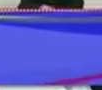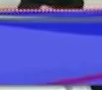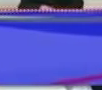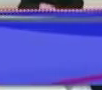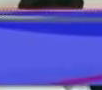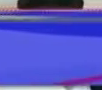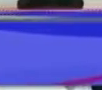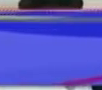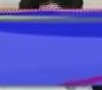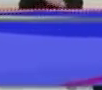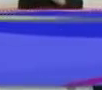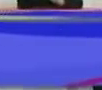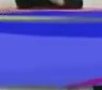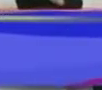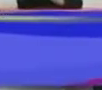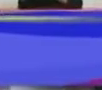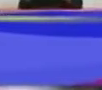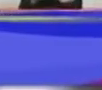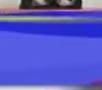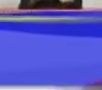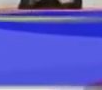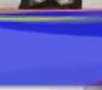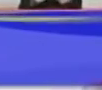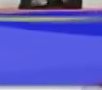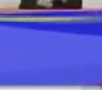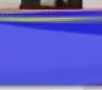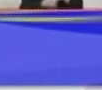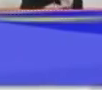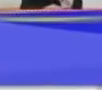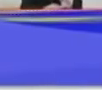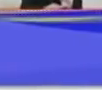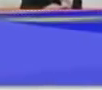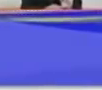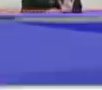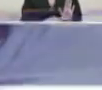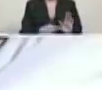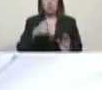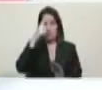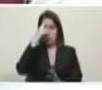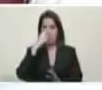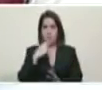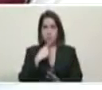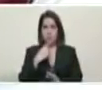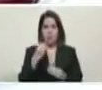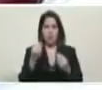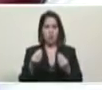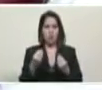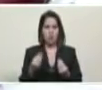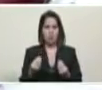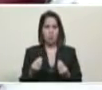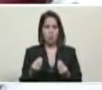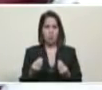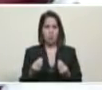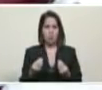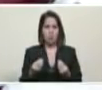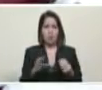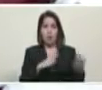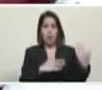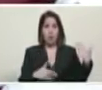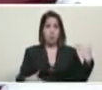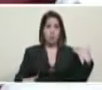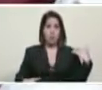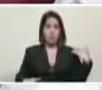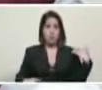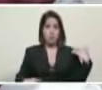Procedemos entonces ahora a mostrarles a través de las imágenes lo que es este momento donde la máxima autoridad del país